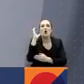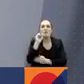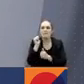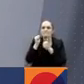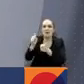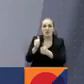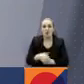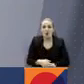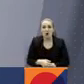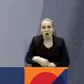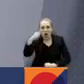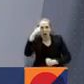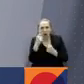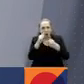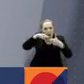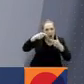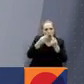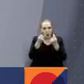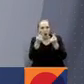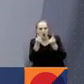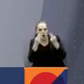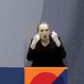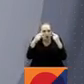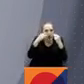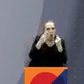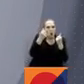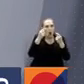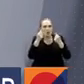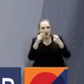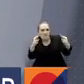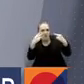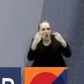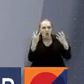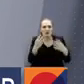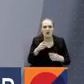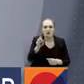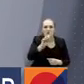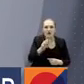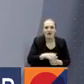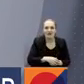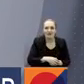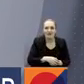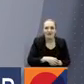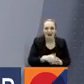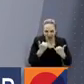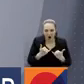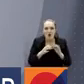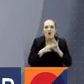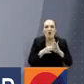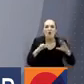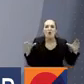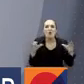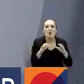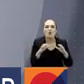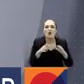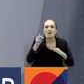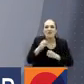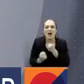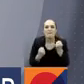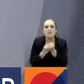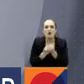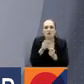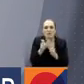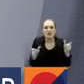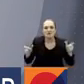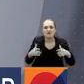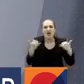estés pensando en los números y en visitas y en Spotify, entonces tú y yo estamos hablando de movimiento urbano. Mientras tanto, mi hermano,